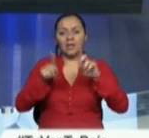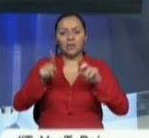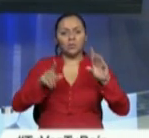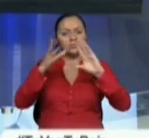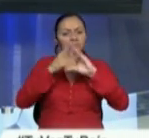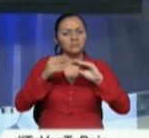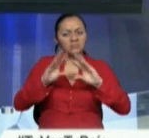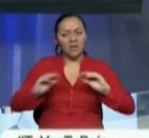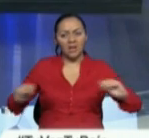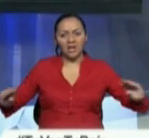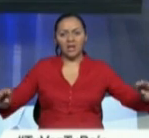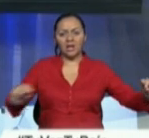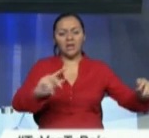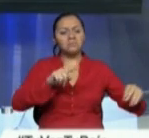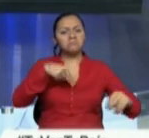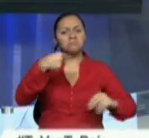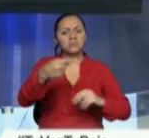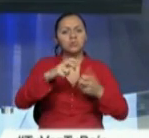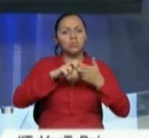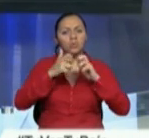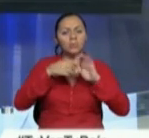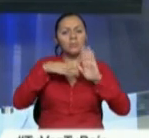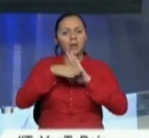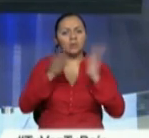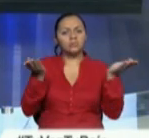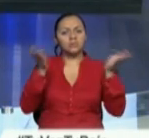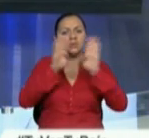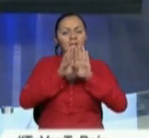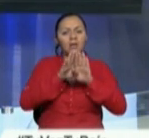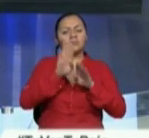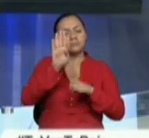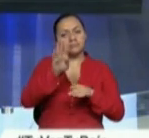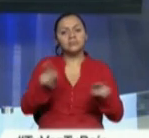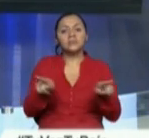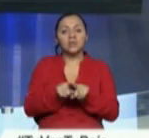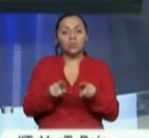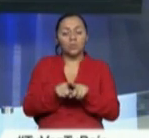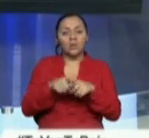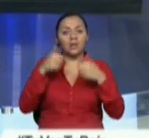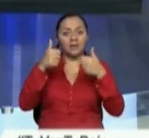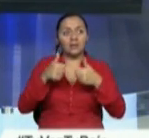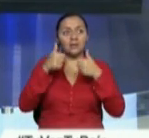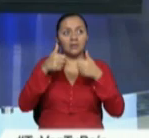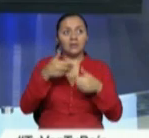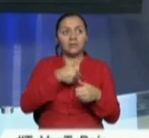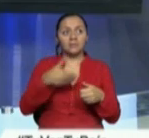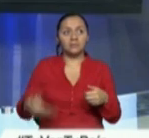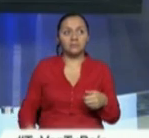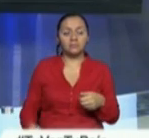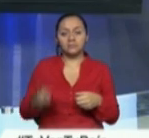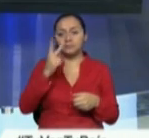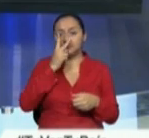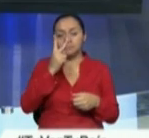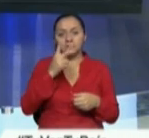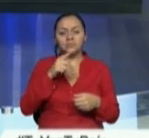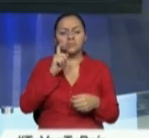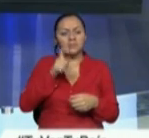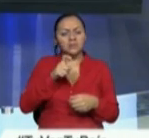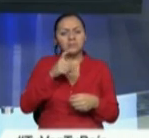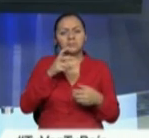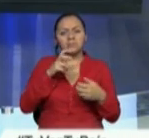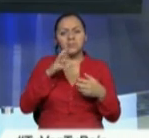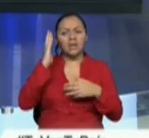comentarios de que se avecina un feriado bancario Asimismo recalcó que los candidatos a la presidencia deben alejar su